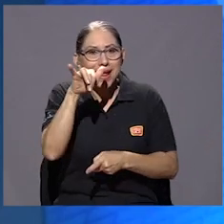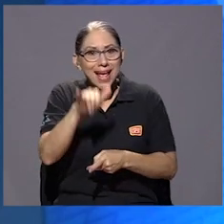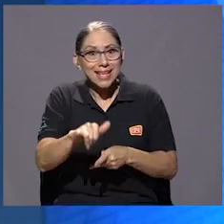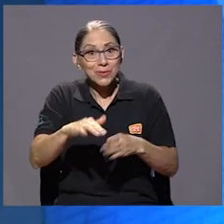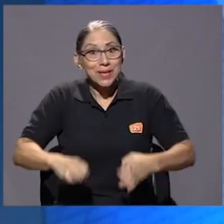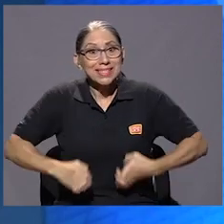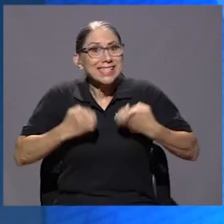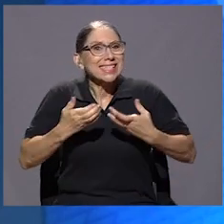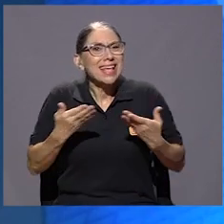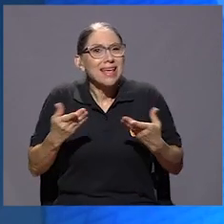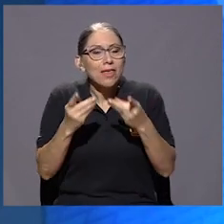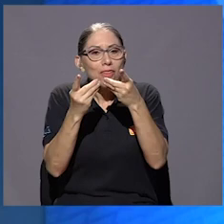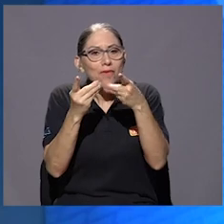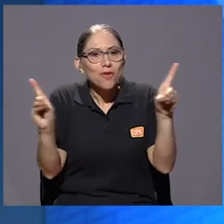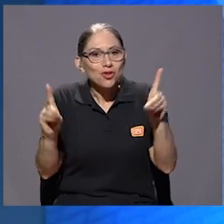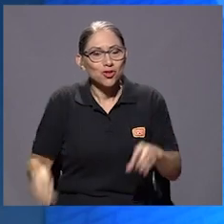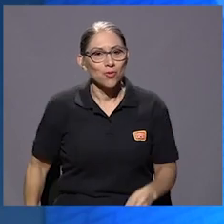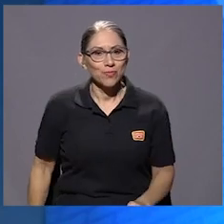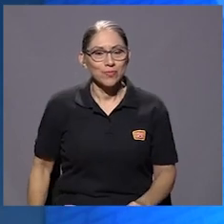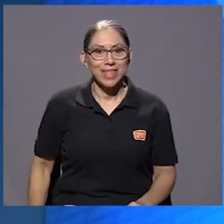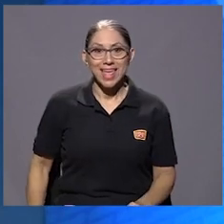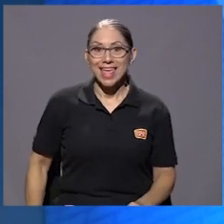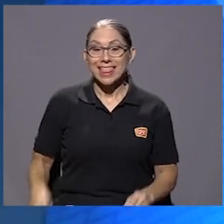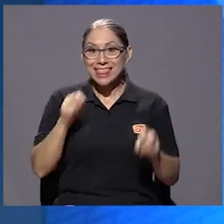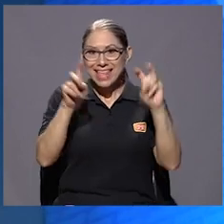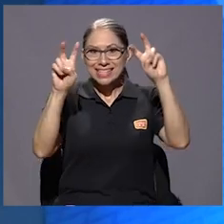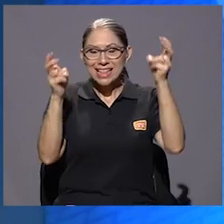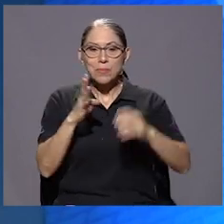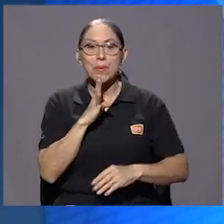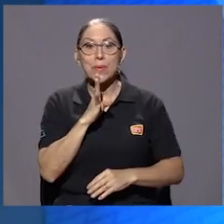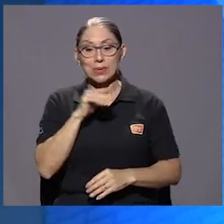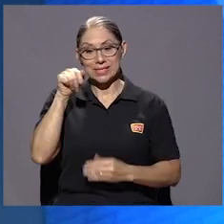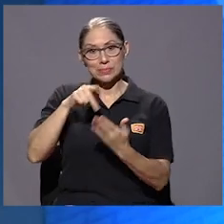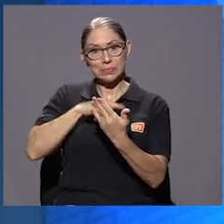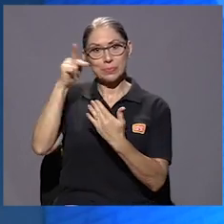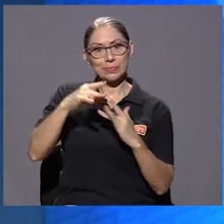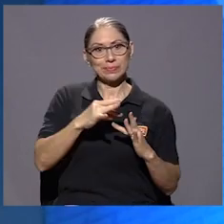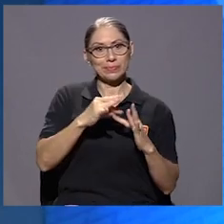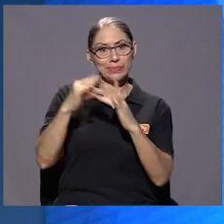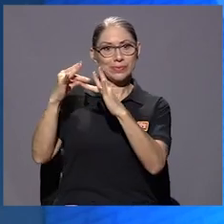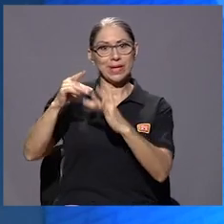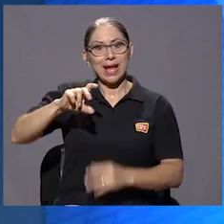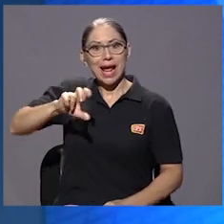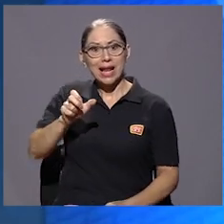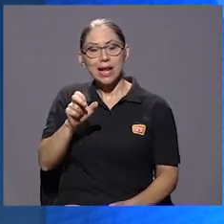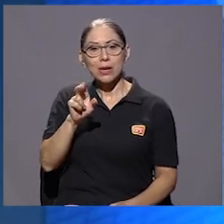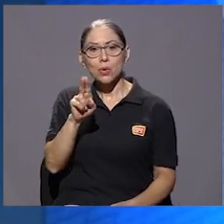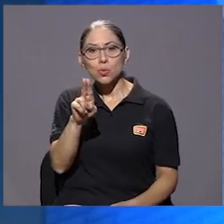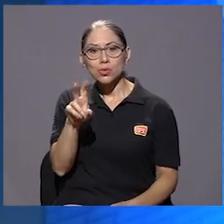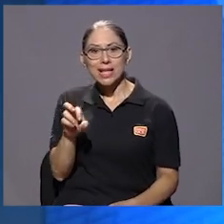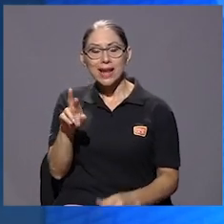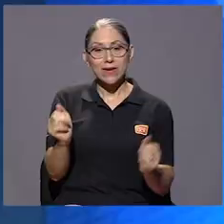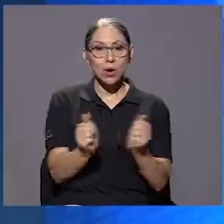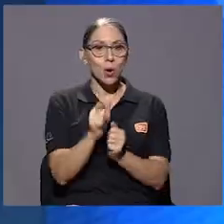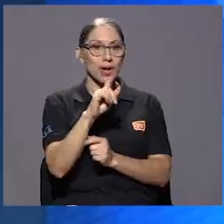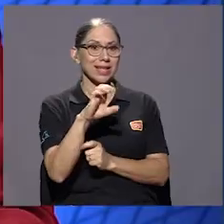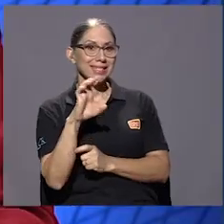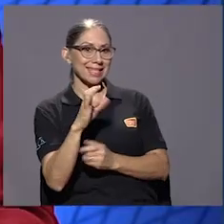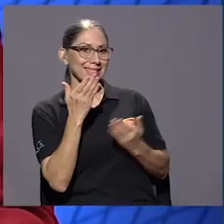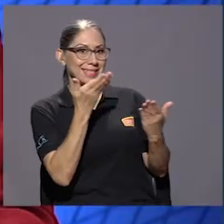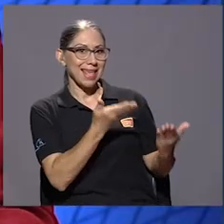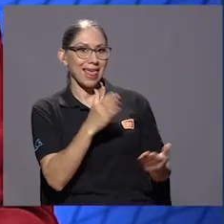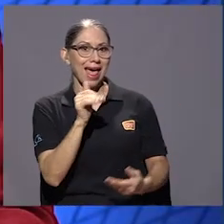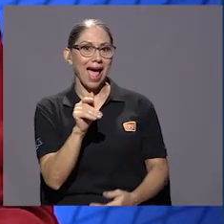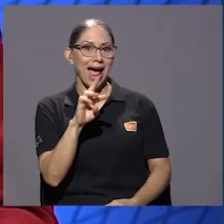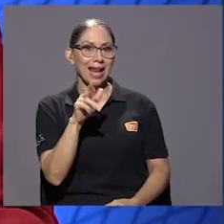la figura del divorcio. De ese tema vamos a hablar en este programa especial de Canal UCR con la licenciada